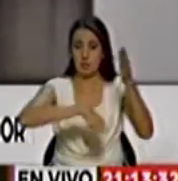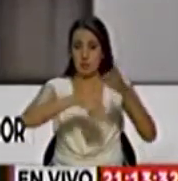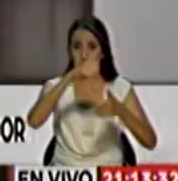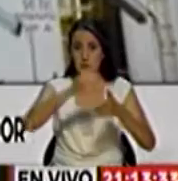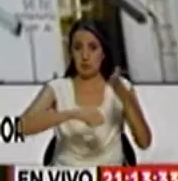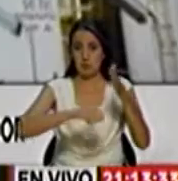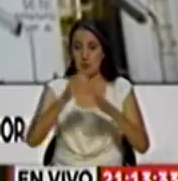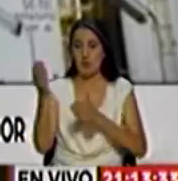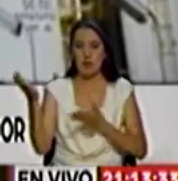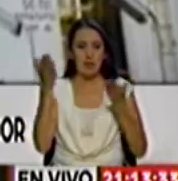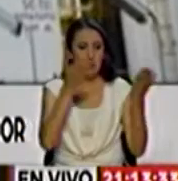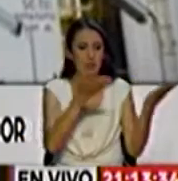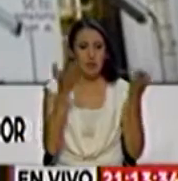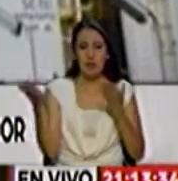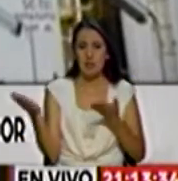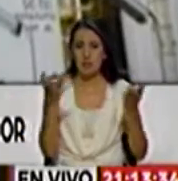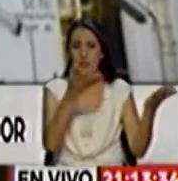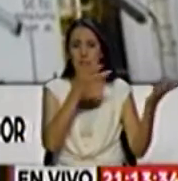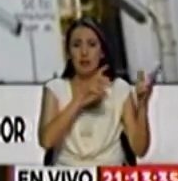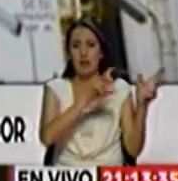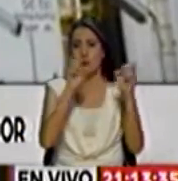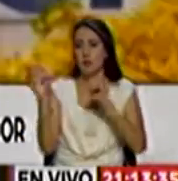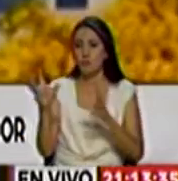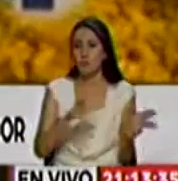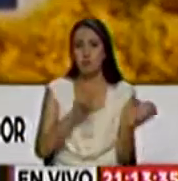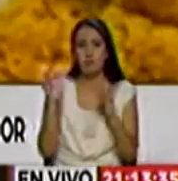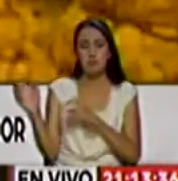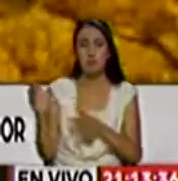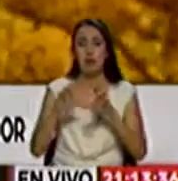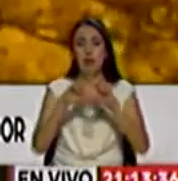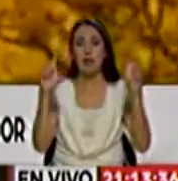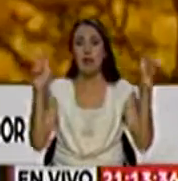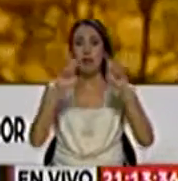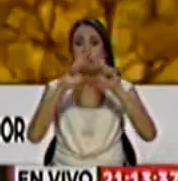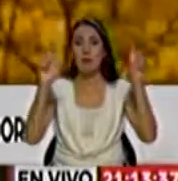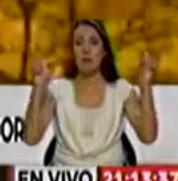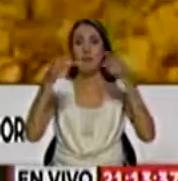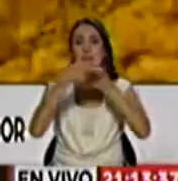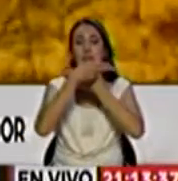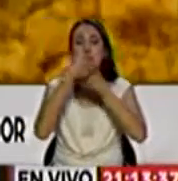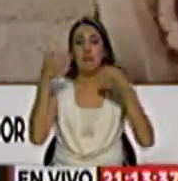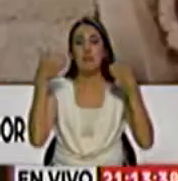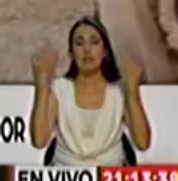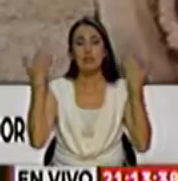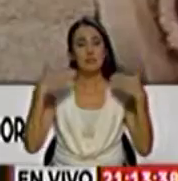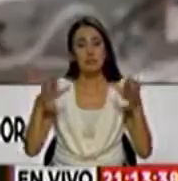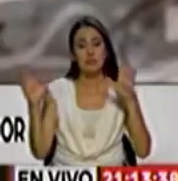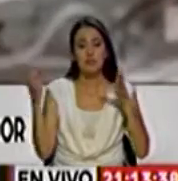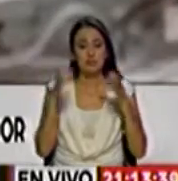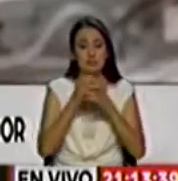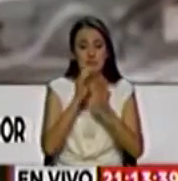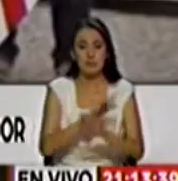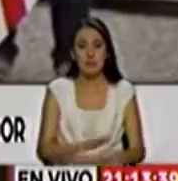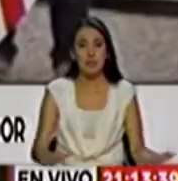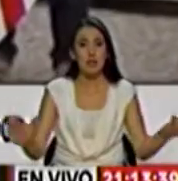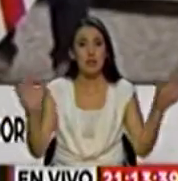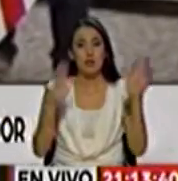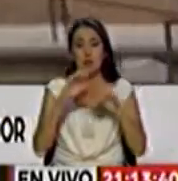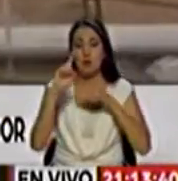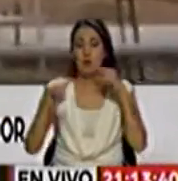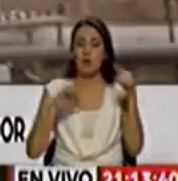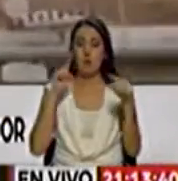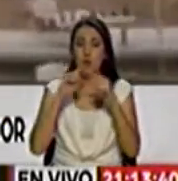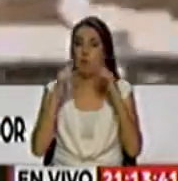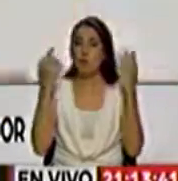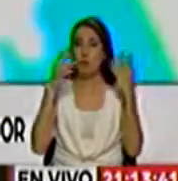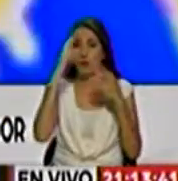petrolero entregaron y recibieron dinero, creando empresas offshore para mover recursos que provenían de contratos relacionados con la